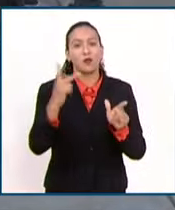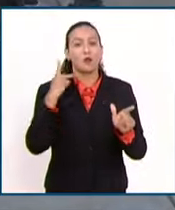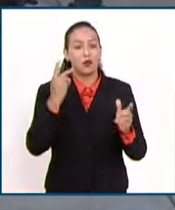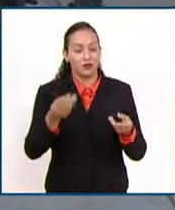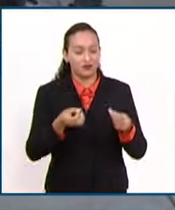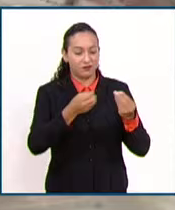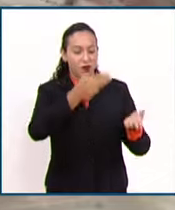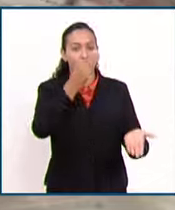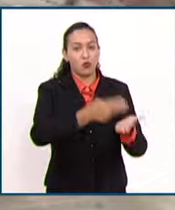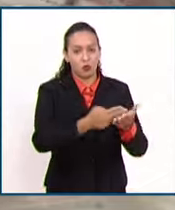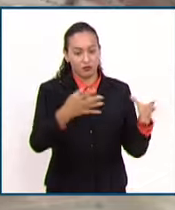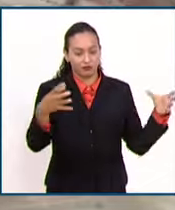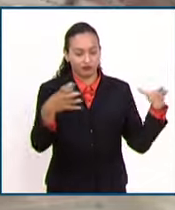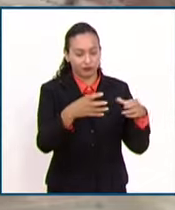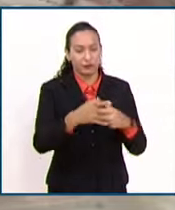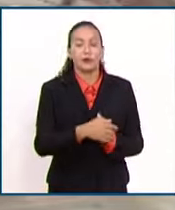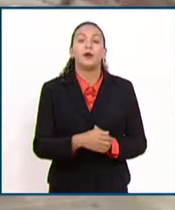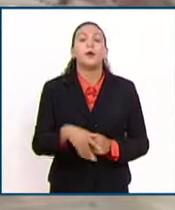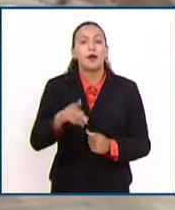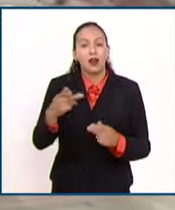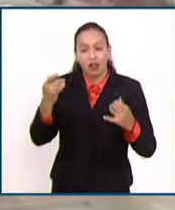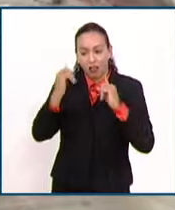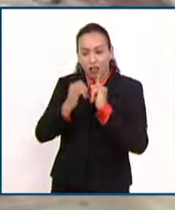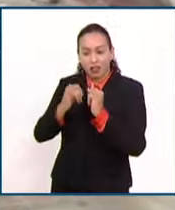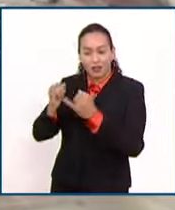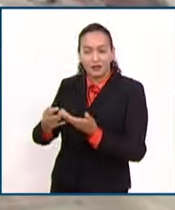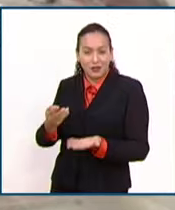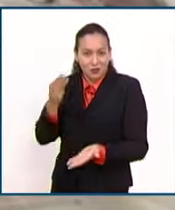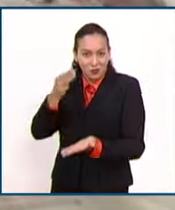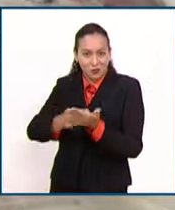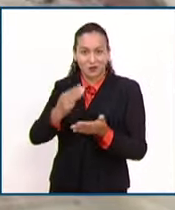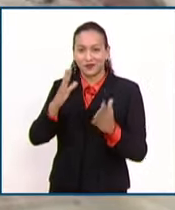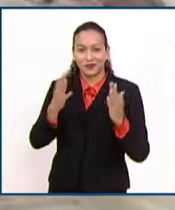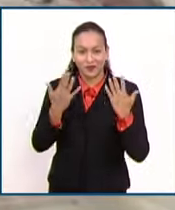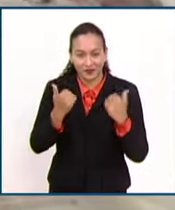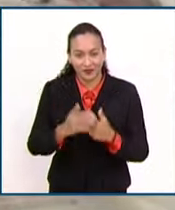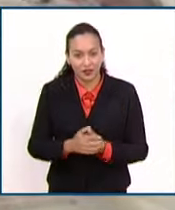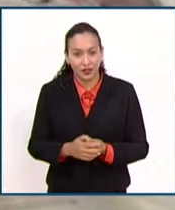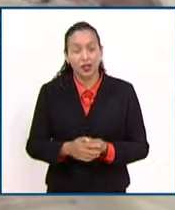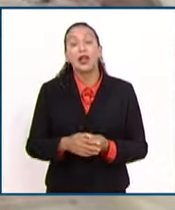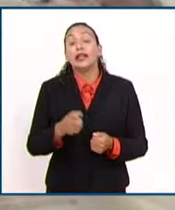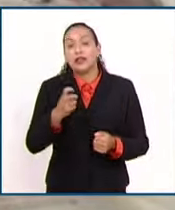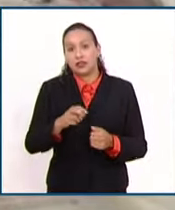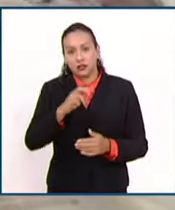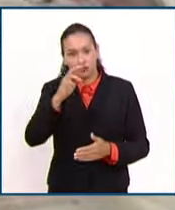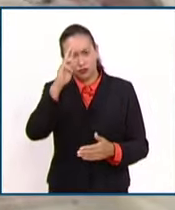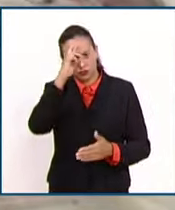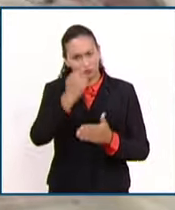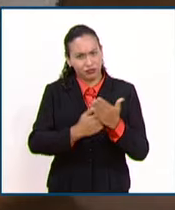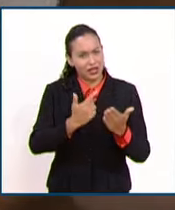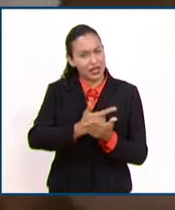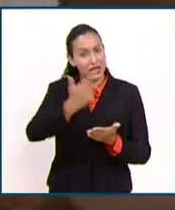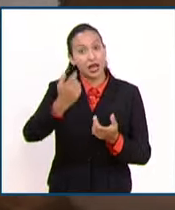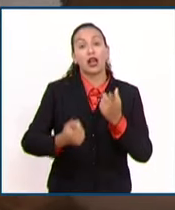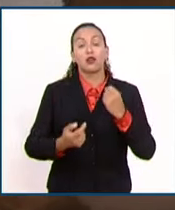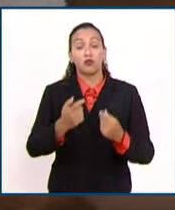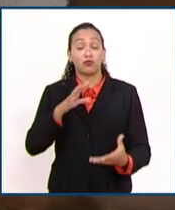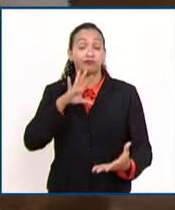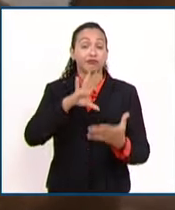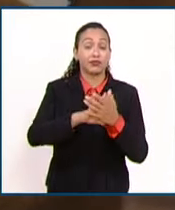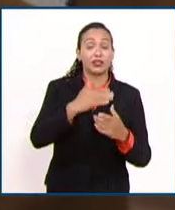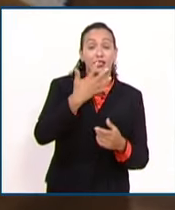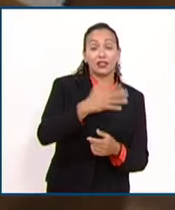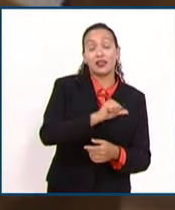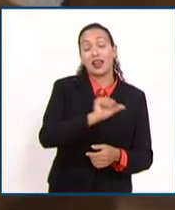de que delitos como el financiamiento irregular de las campañas políticas se considera un delito grave que se sanciona con prisión de 5 a 15